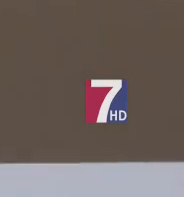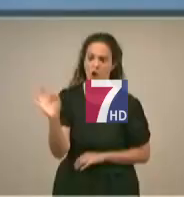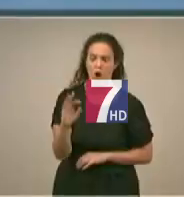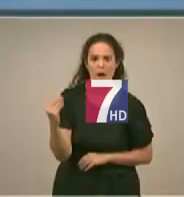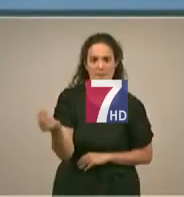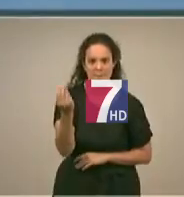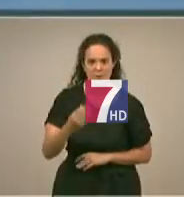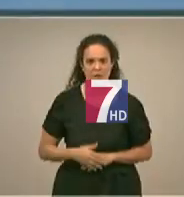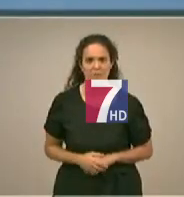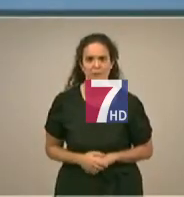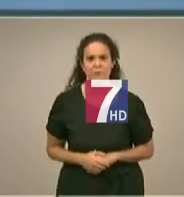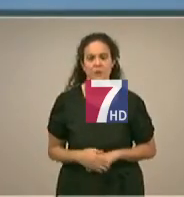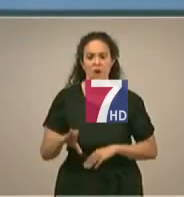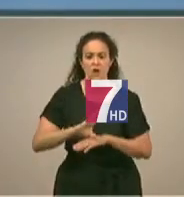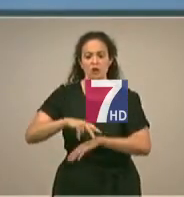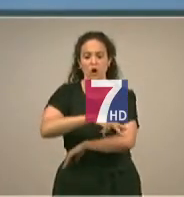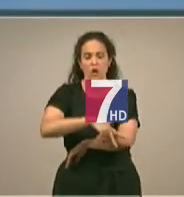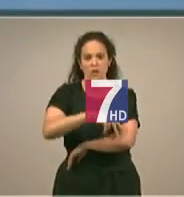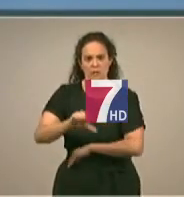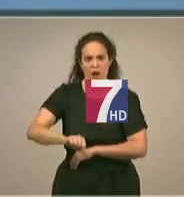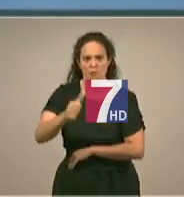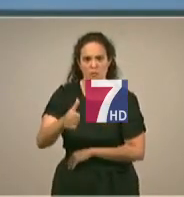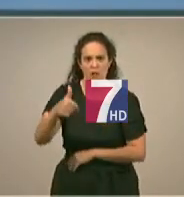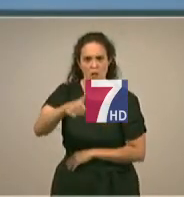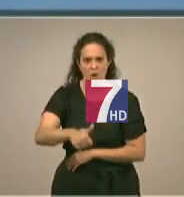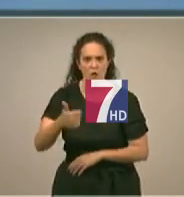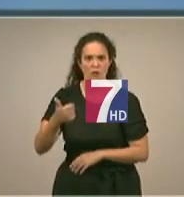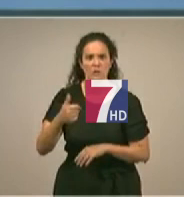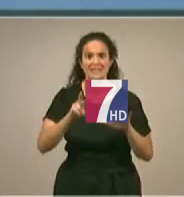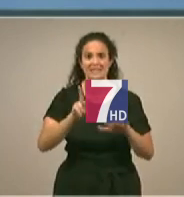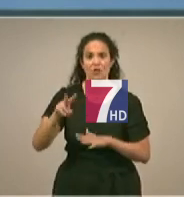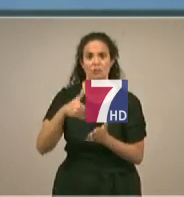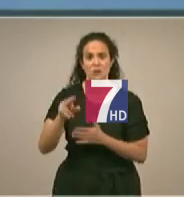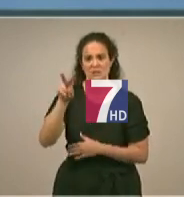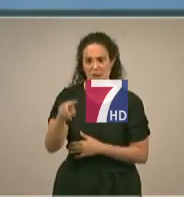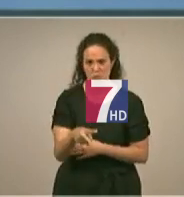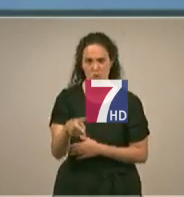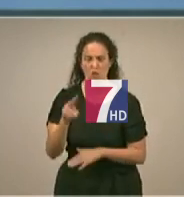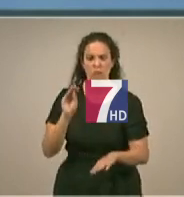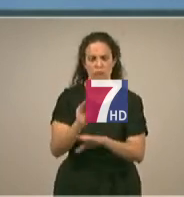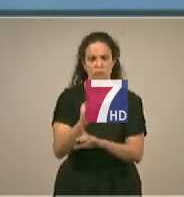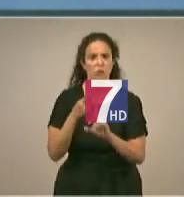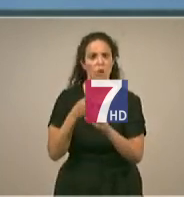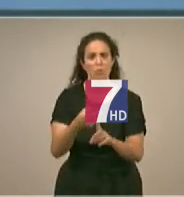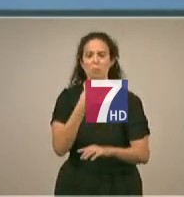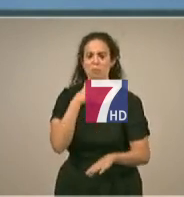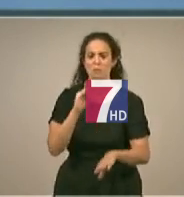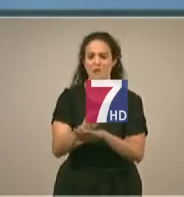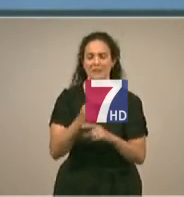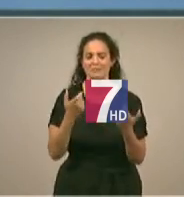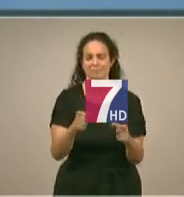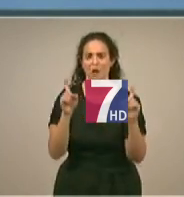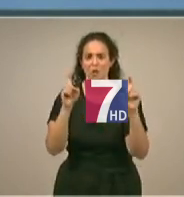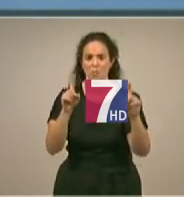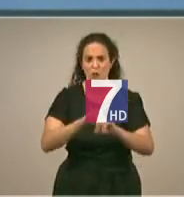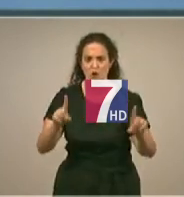euros el consejo de gobierno ha aprobado hoy una partida de 72 millones de euros destinada a becas de Educación